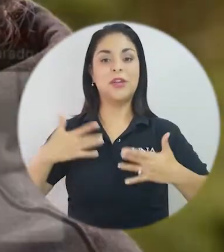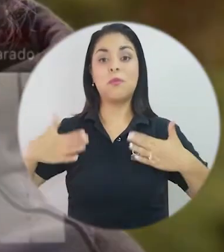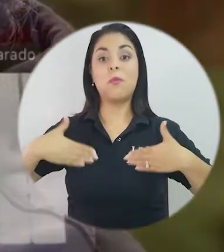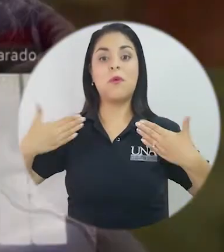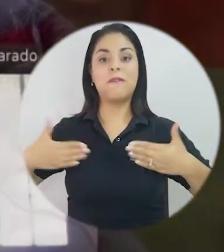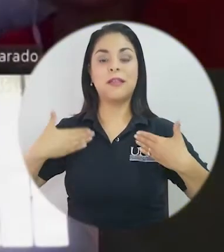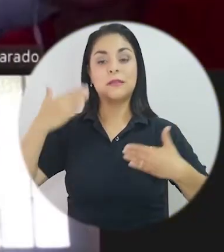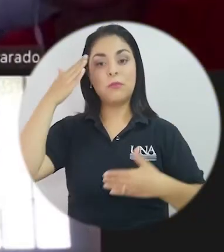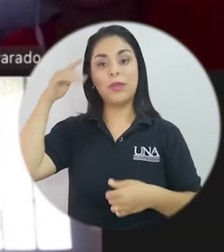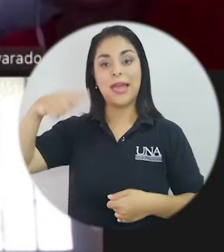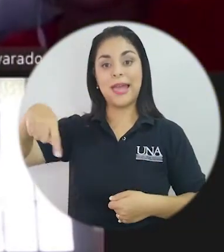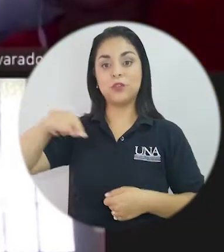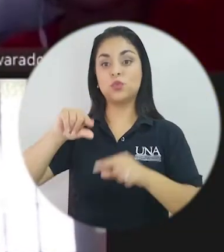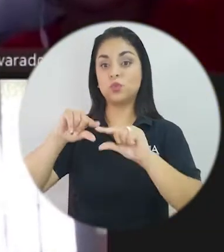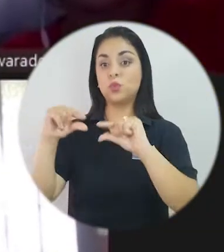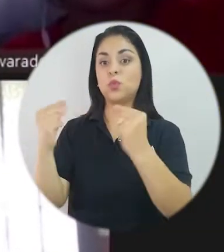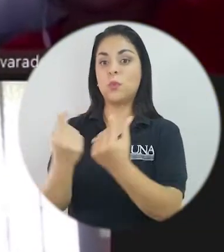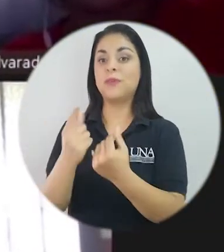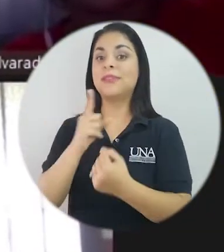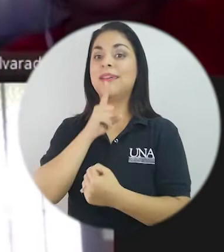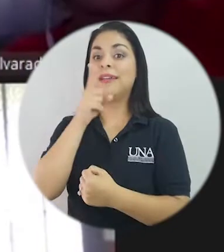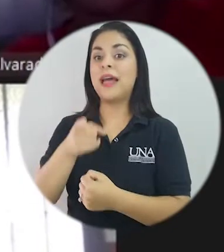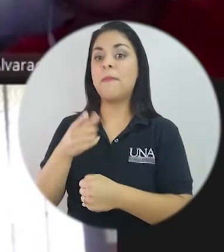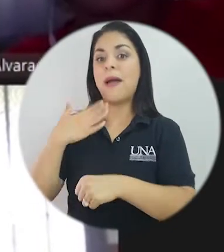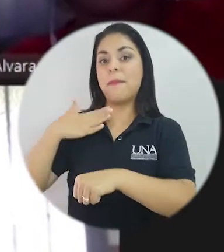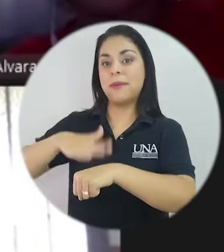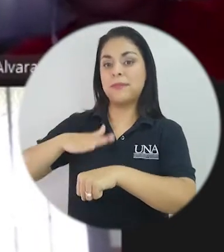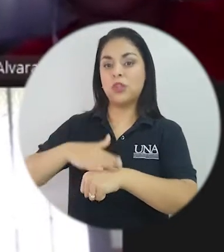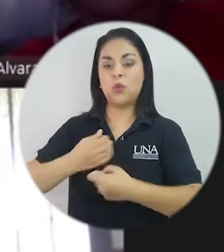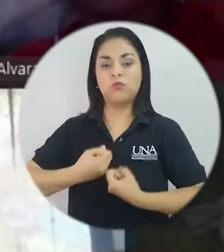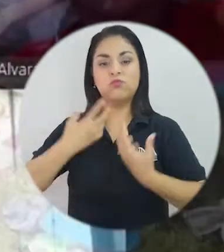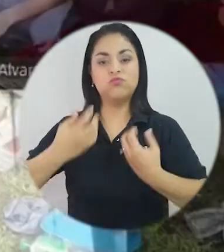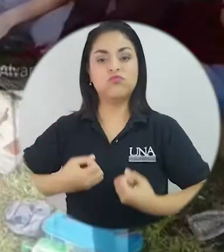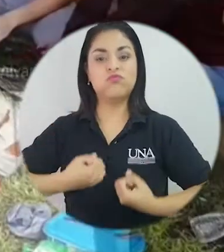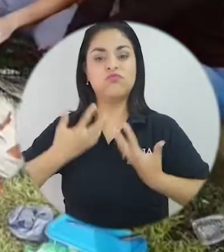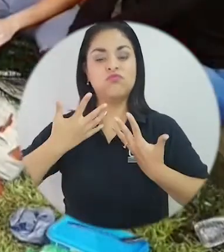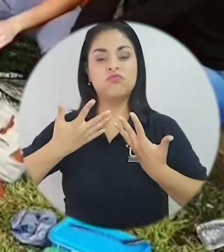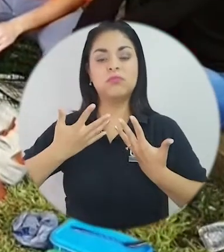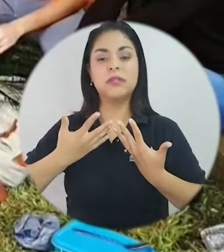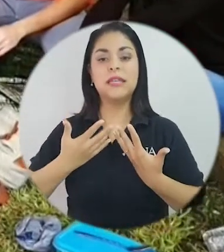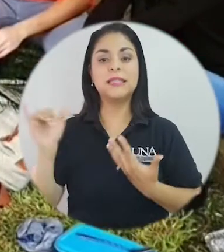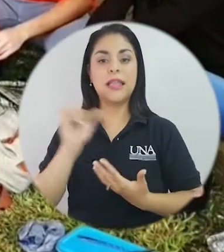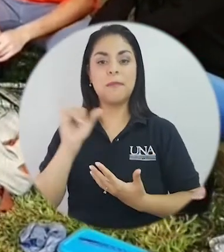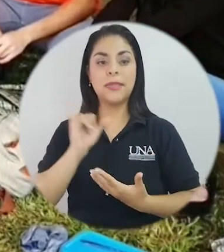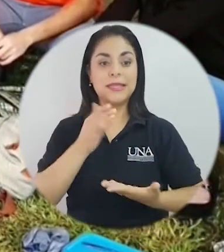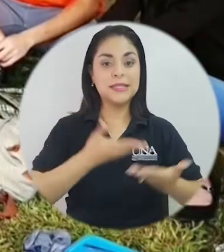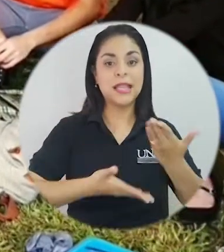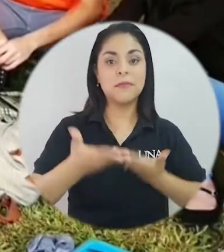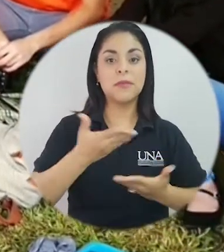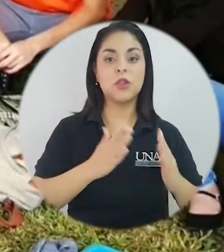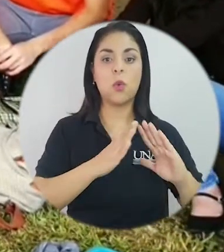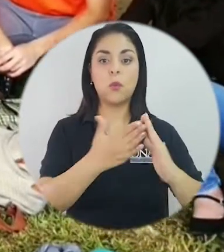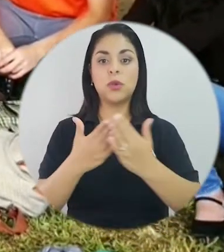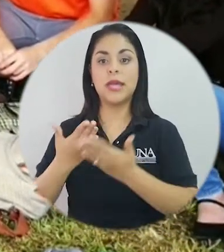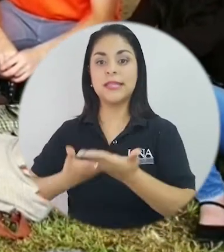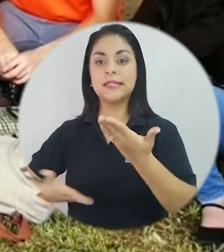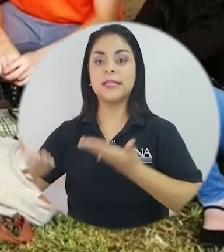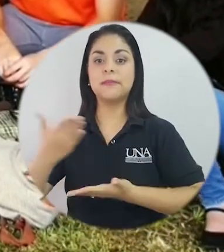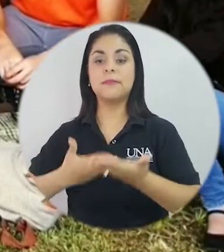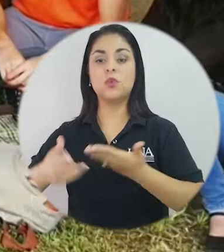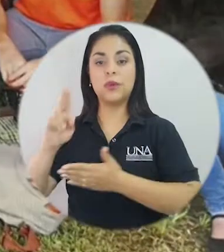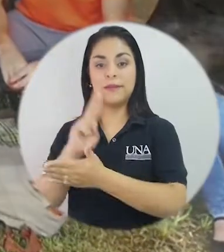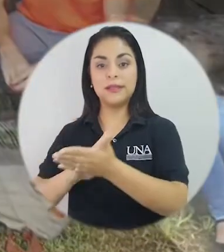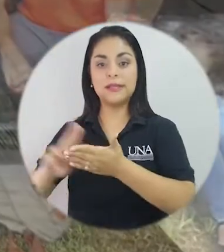muy feliz porque estos grupos realmente me han permitido desenvolverme, me han permitido estar al servicio de la comunidad, al servicio de la universidad, de